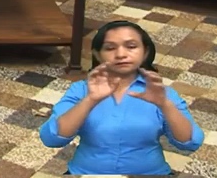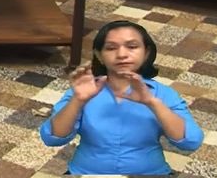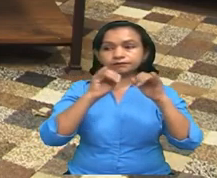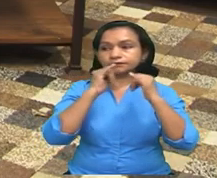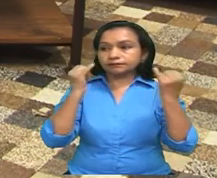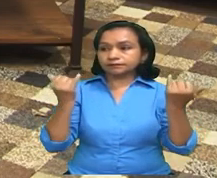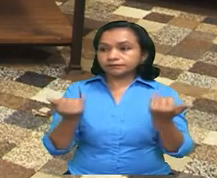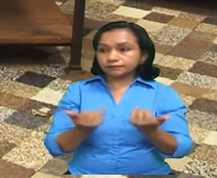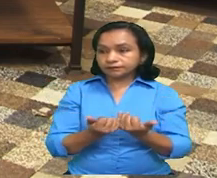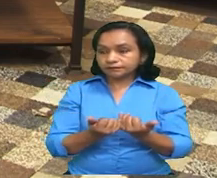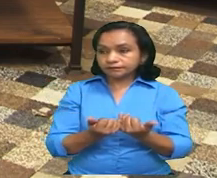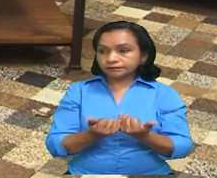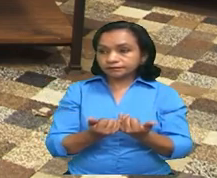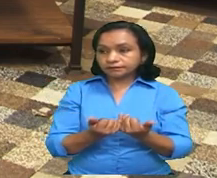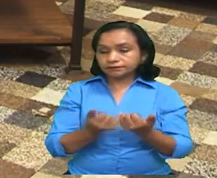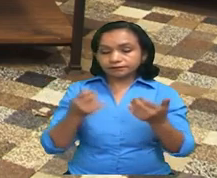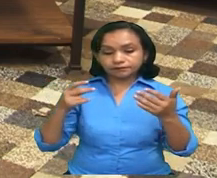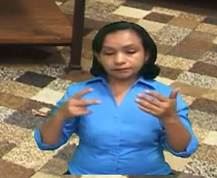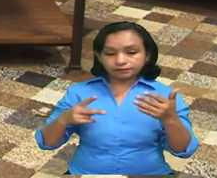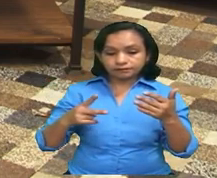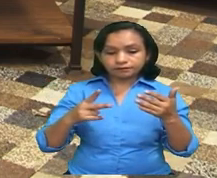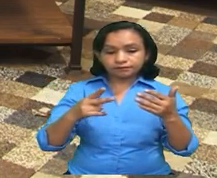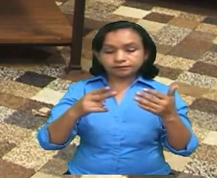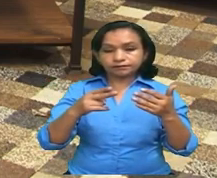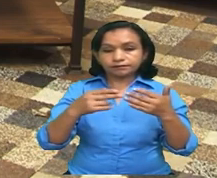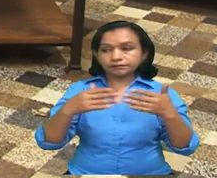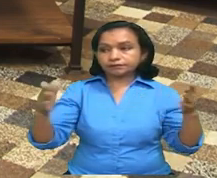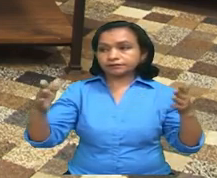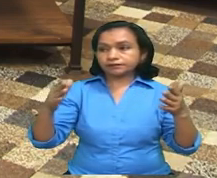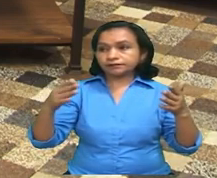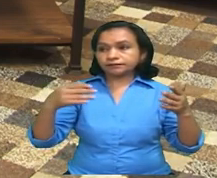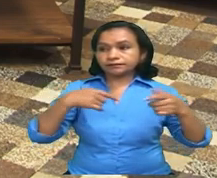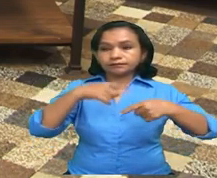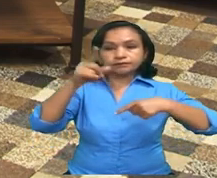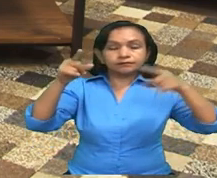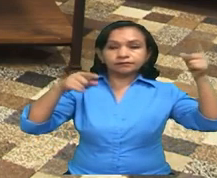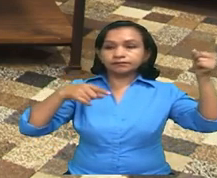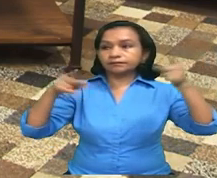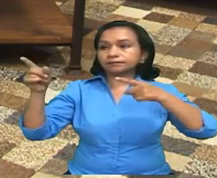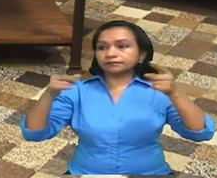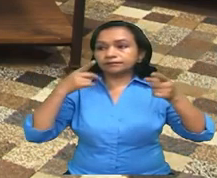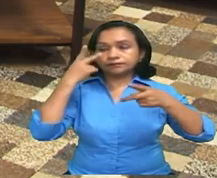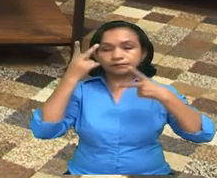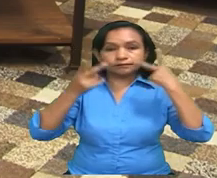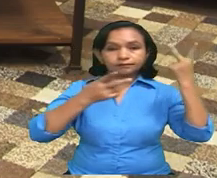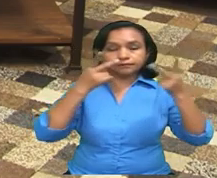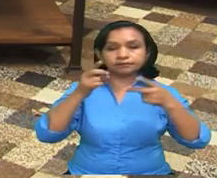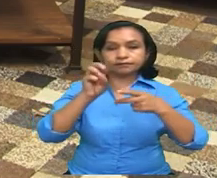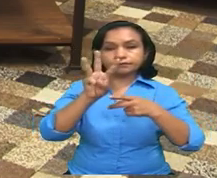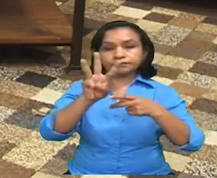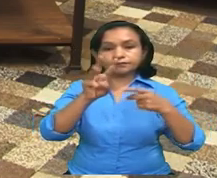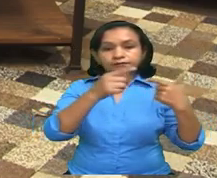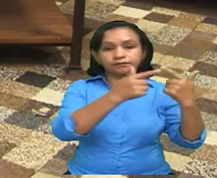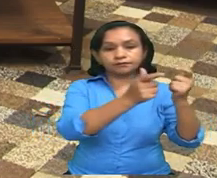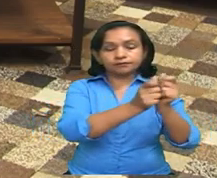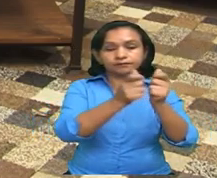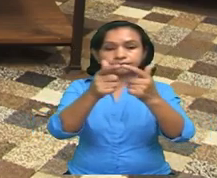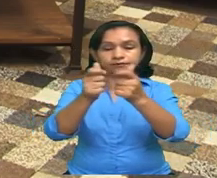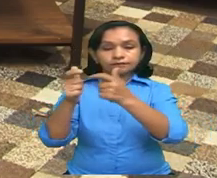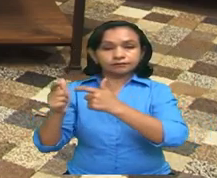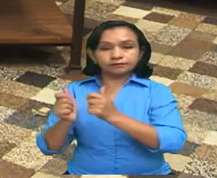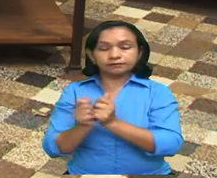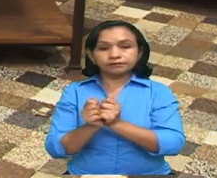días para poder conocer Nicaragua. ¿Cómo fue en esta ocasión? Bueno, en esta ocasión tuvieron repartido lo que son